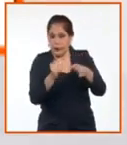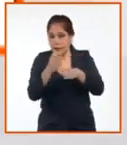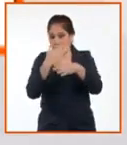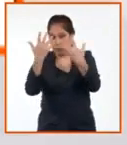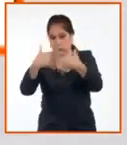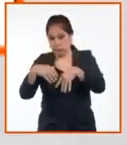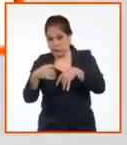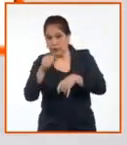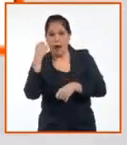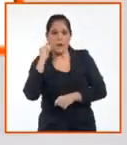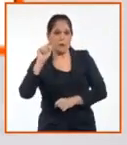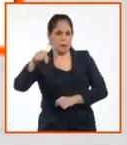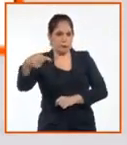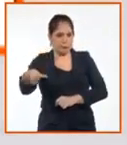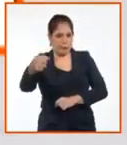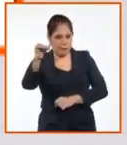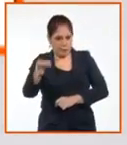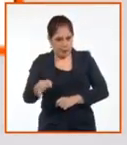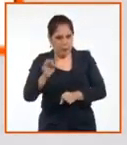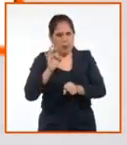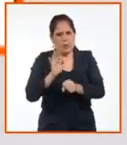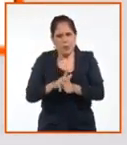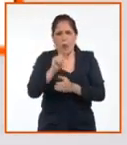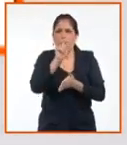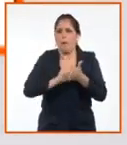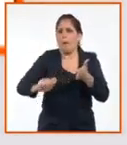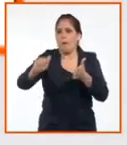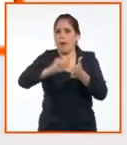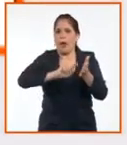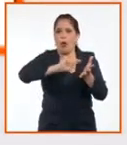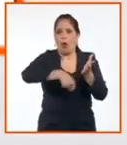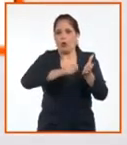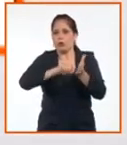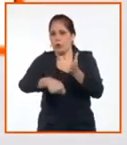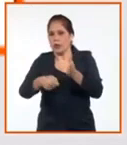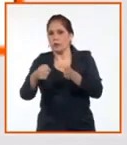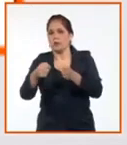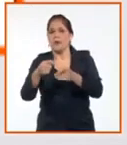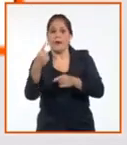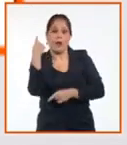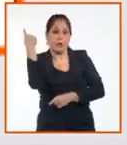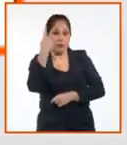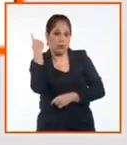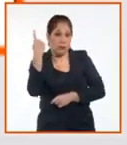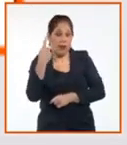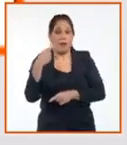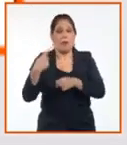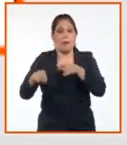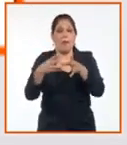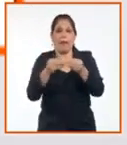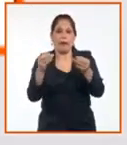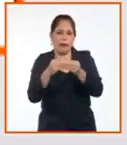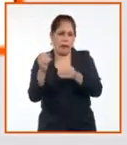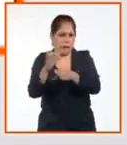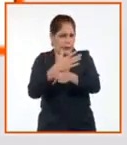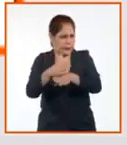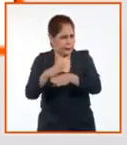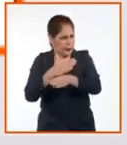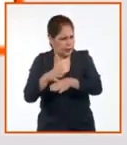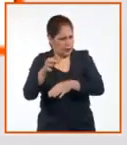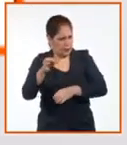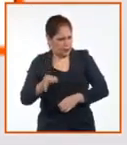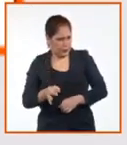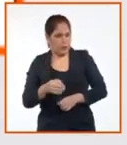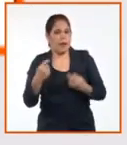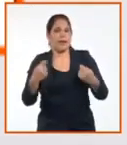año siguiente se empiezan a planificar la contratación de los recursos tanto nacionales hay muchas materias materiales que también que se